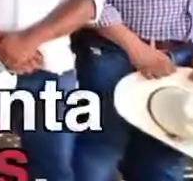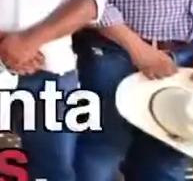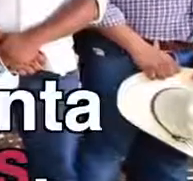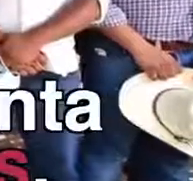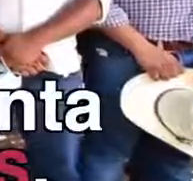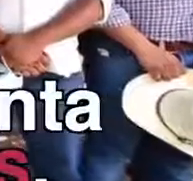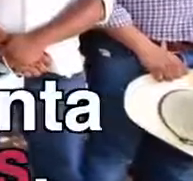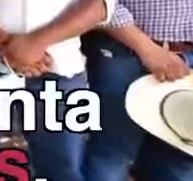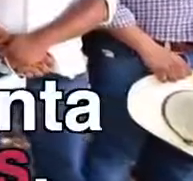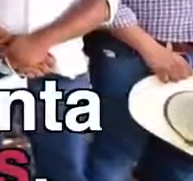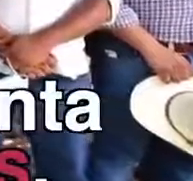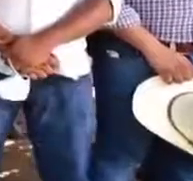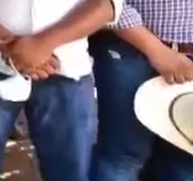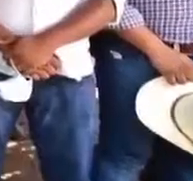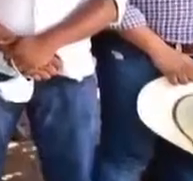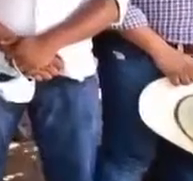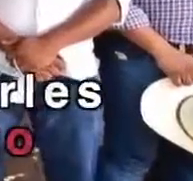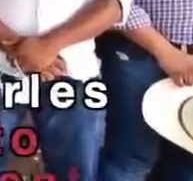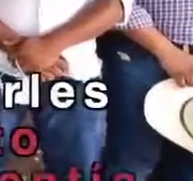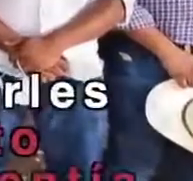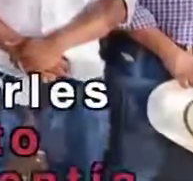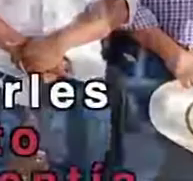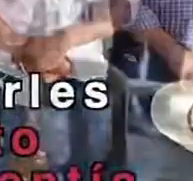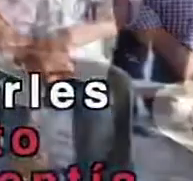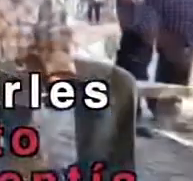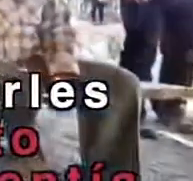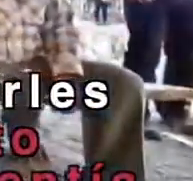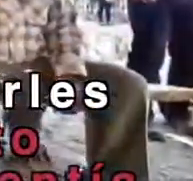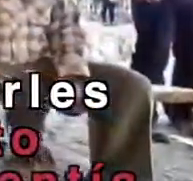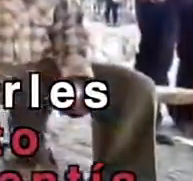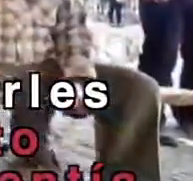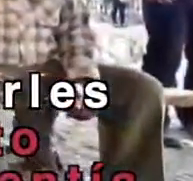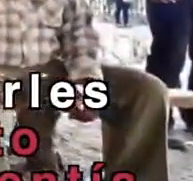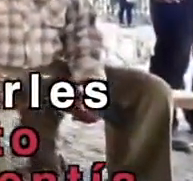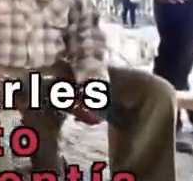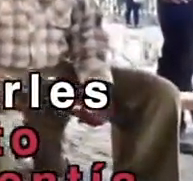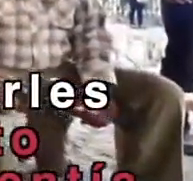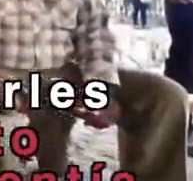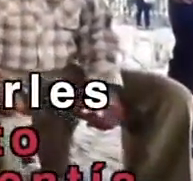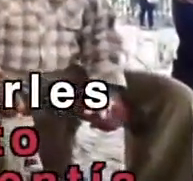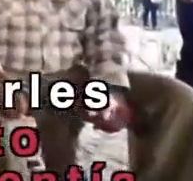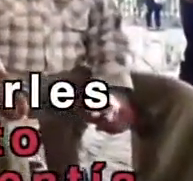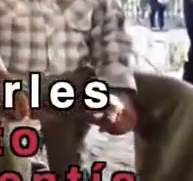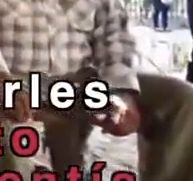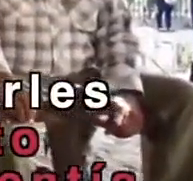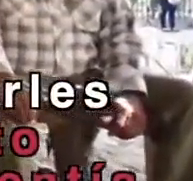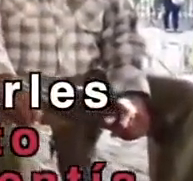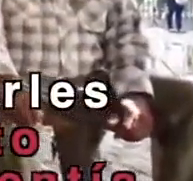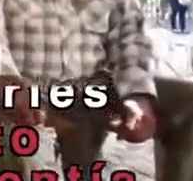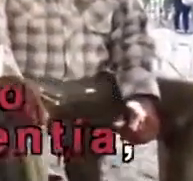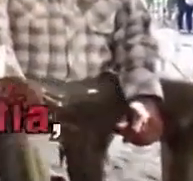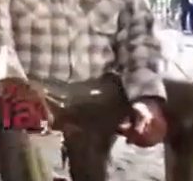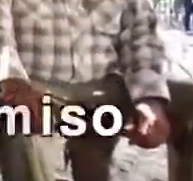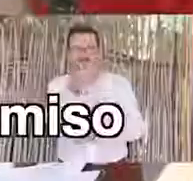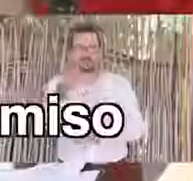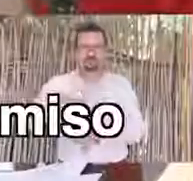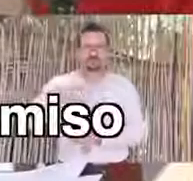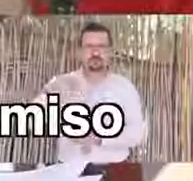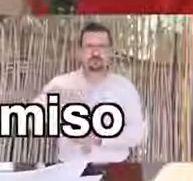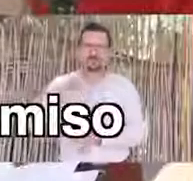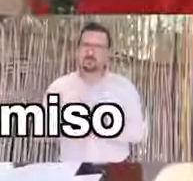en cuenta todas las voces, hoy quiero expresarles mi reconocimiento a su lucha y a su valentía